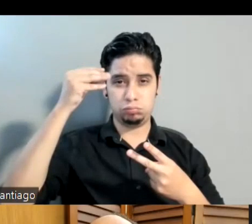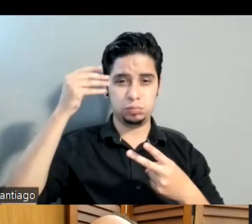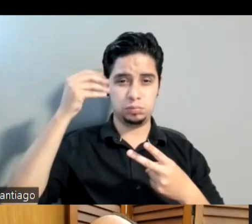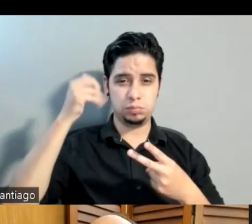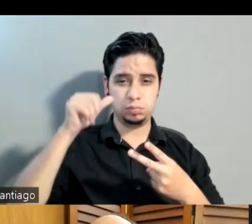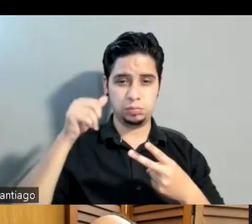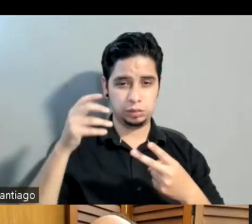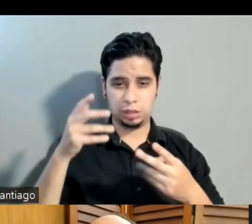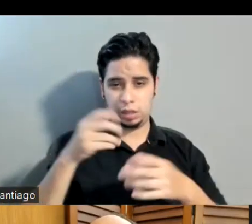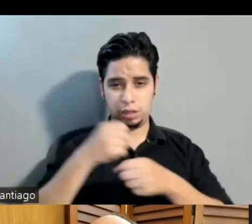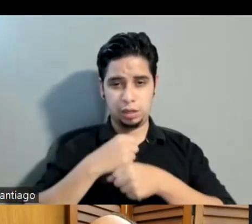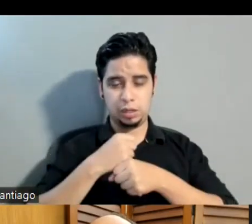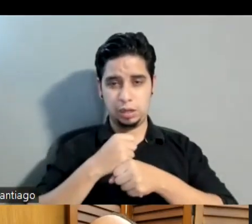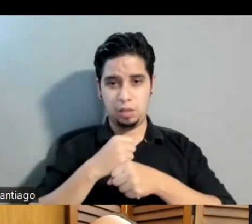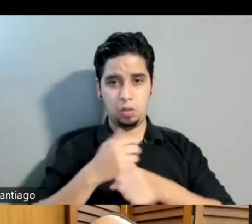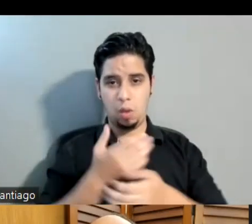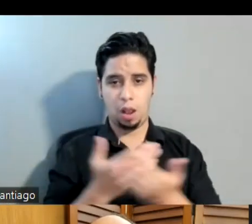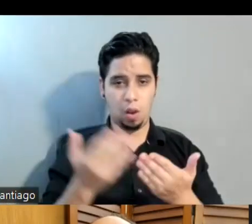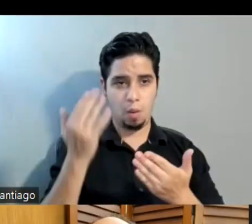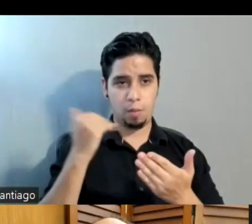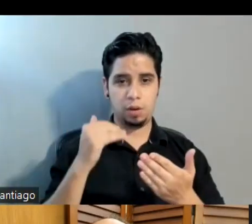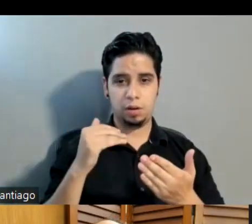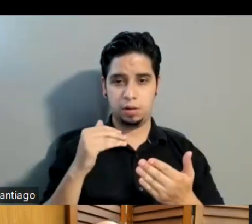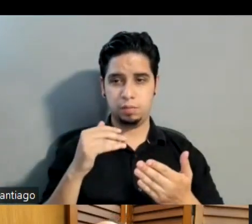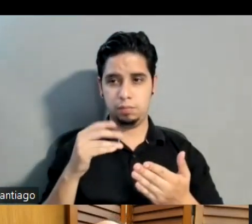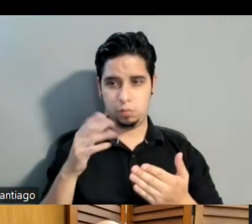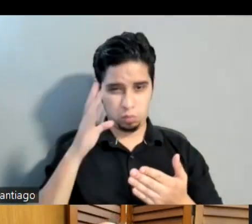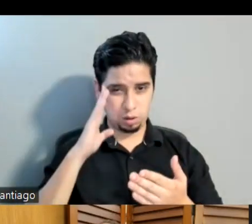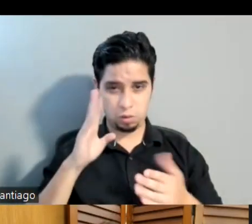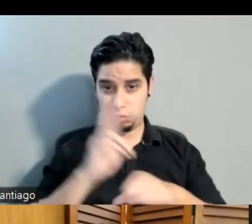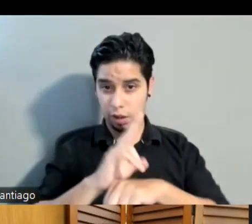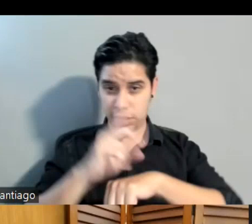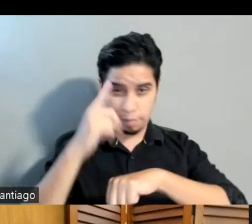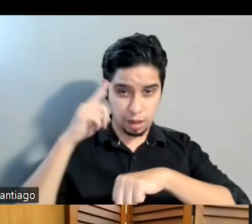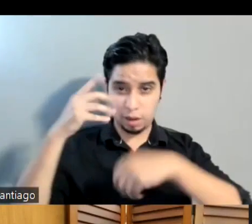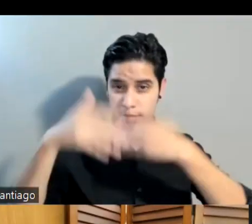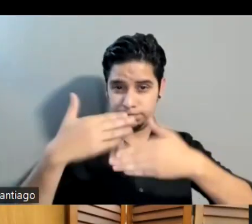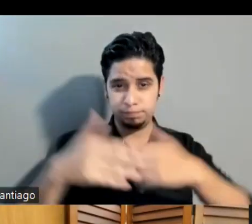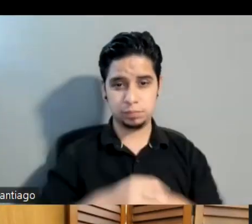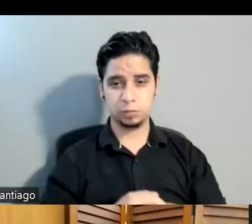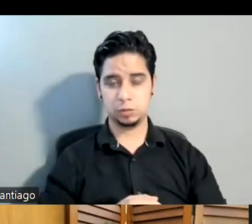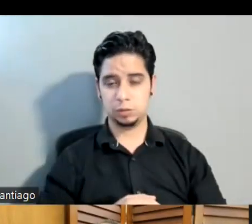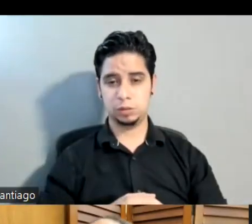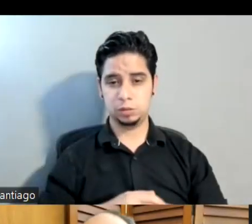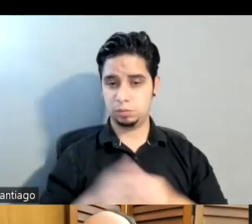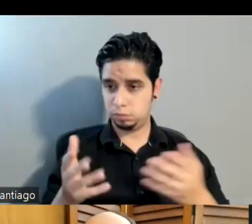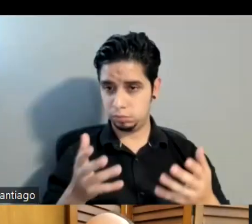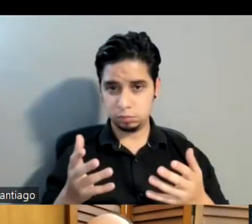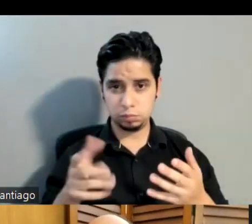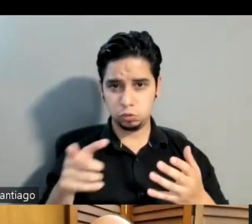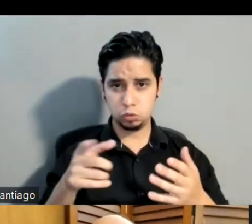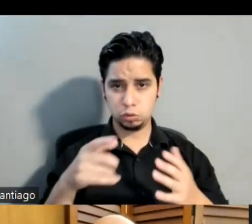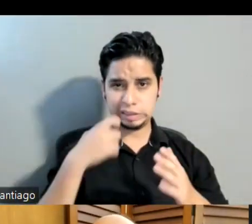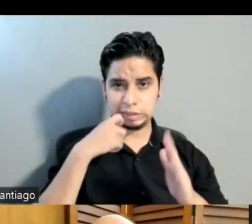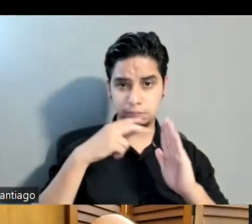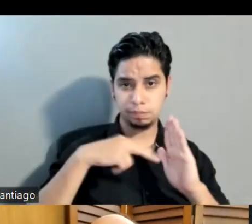cuando ya está construyendo no sé qué cosa, porque es esto que va a ser de la de, y tú dices, pero eso tú no, pero tú no lo estabas leyendo